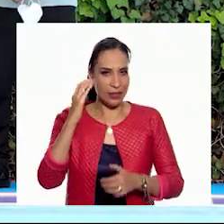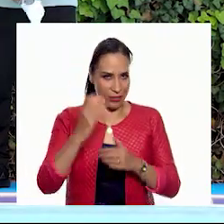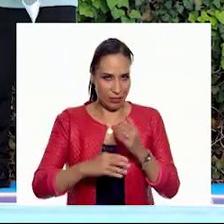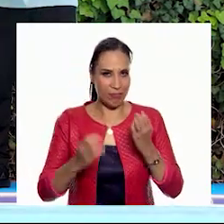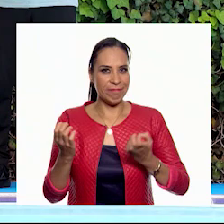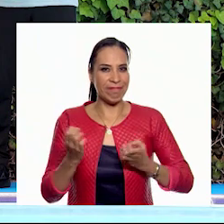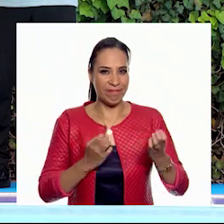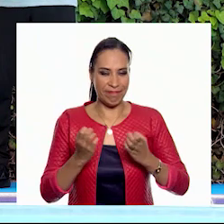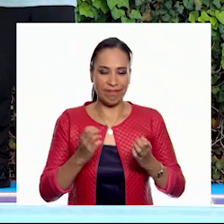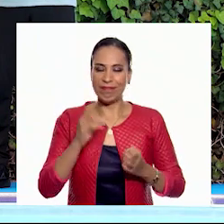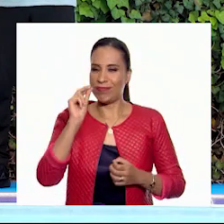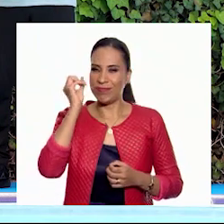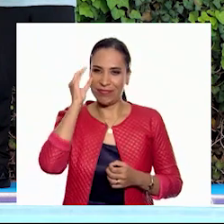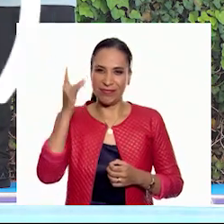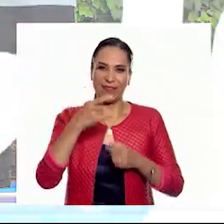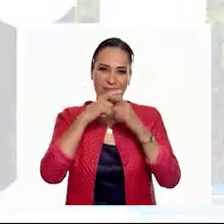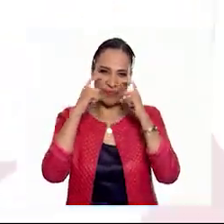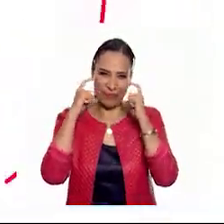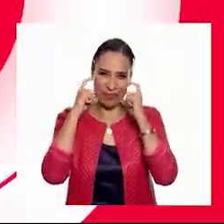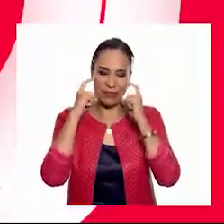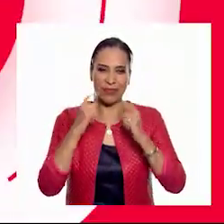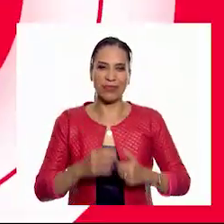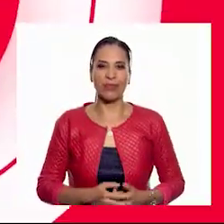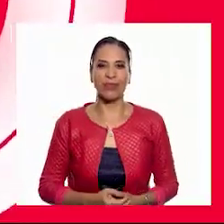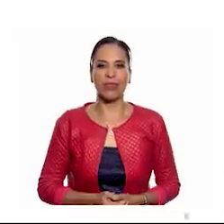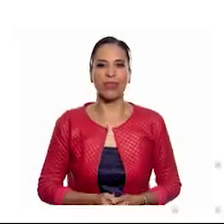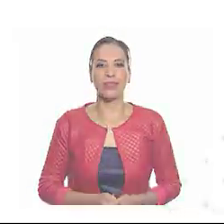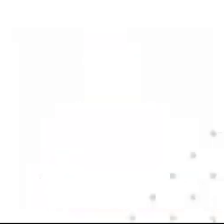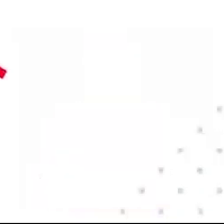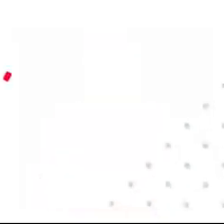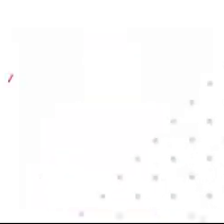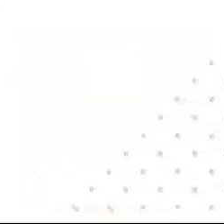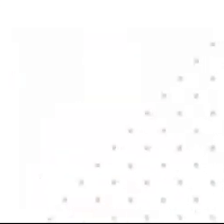la activación, no olvides la protección.